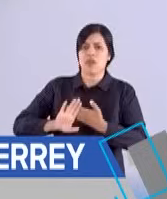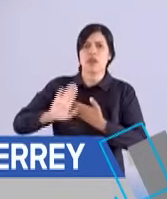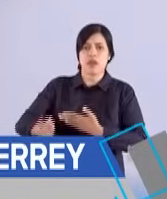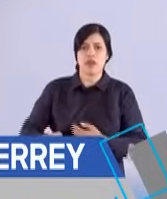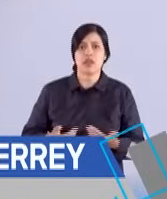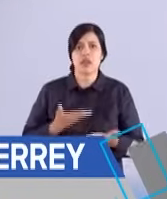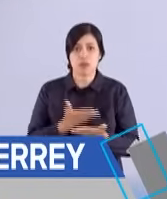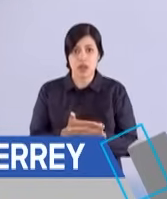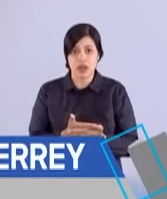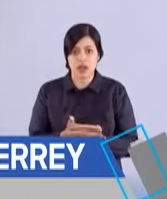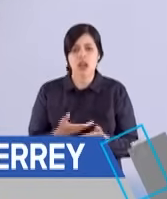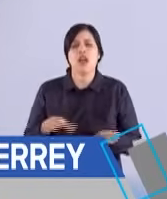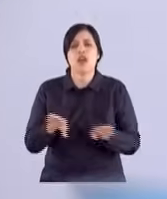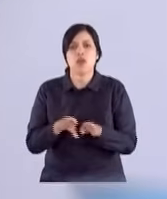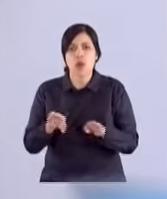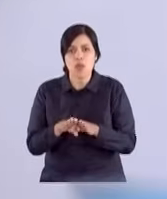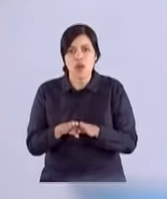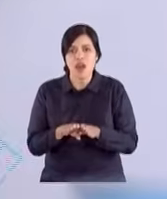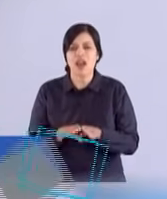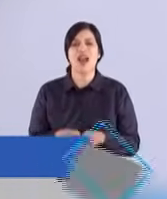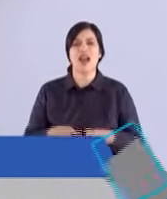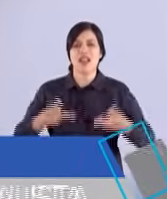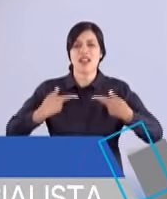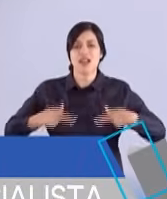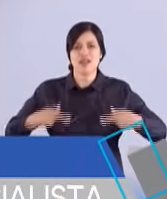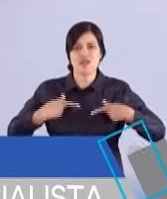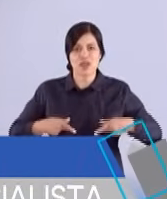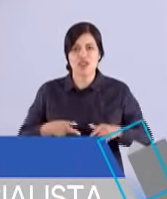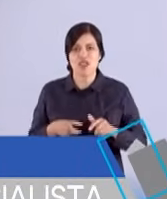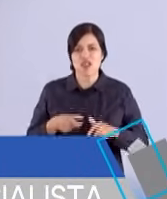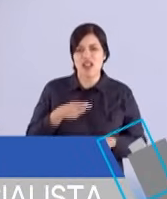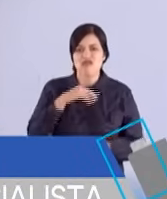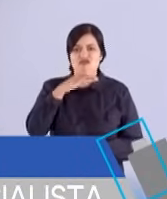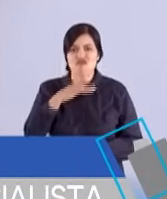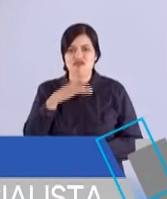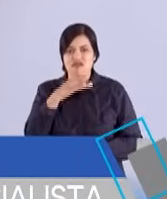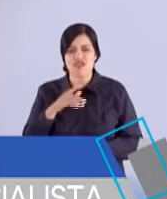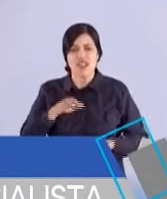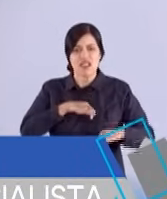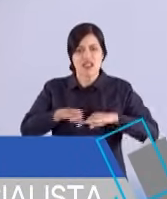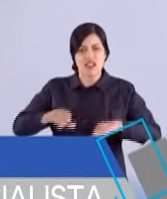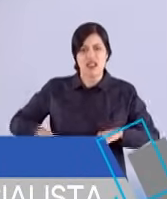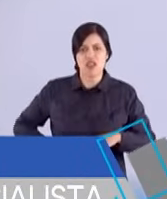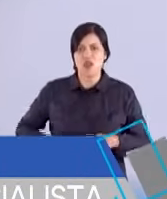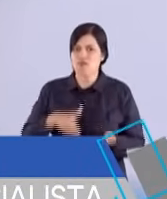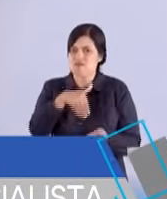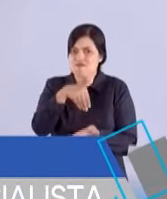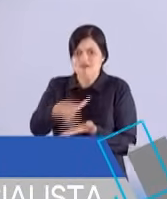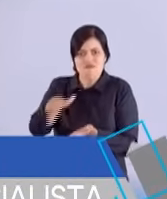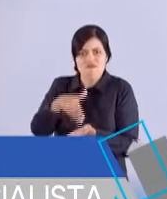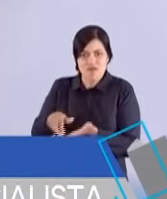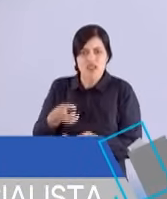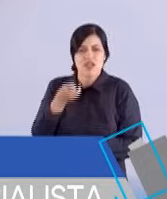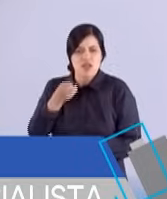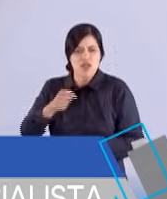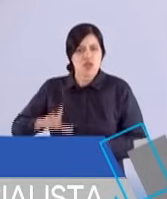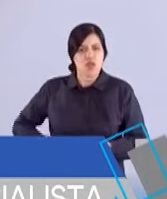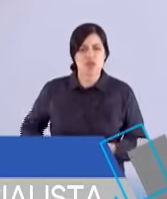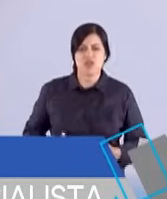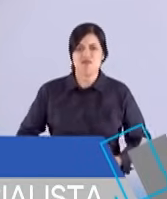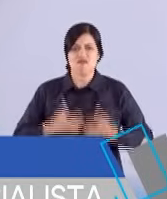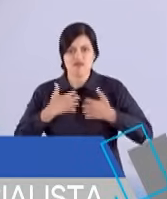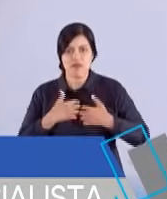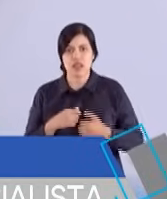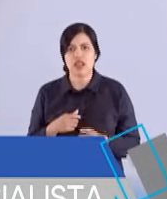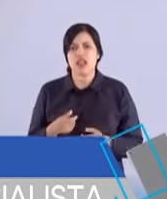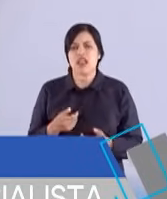Pues cepillar a estos funcionarios que nos tienen a los gobiernos violentos y que hacen payasadas como